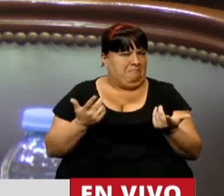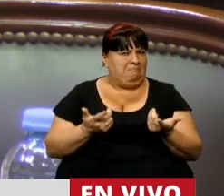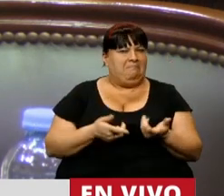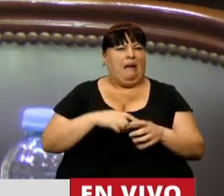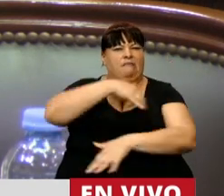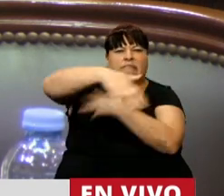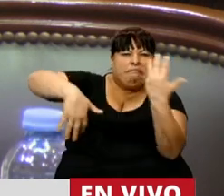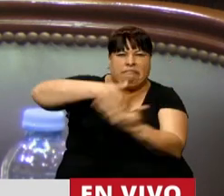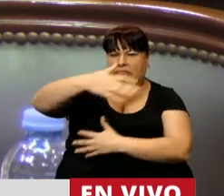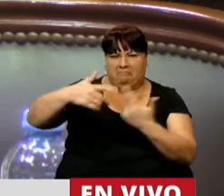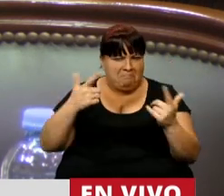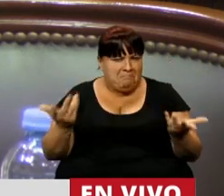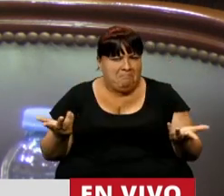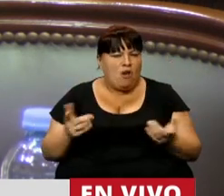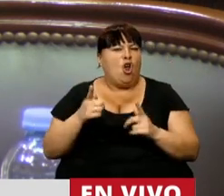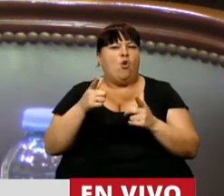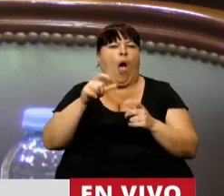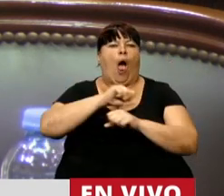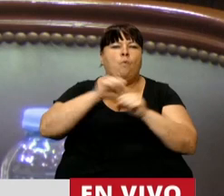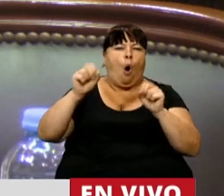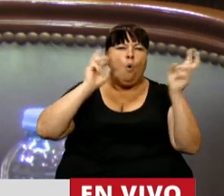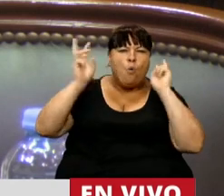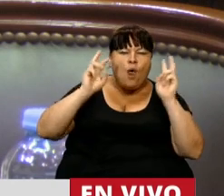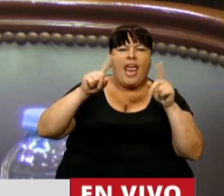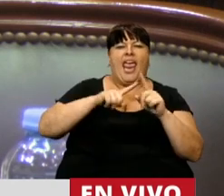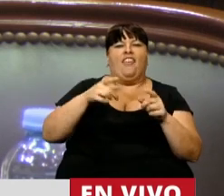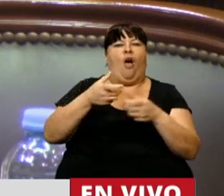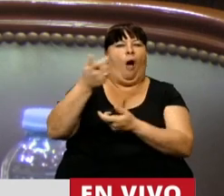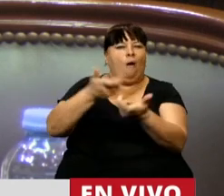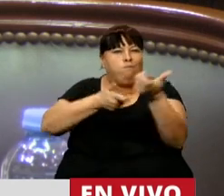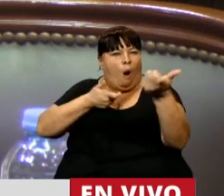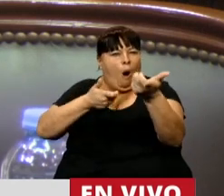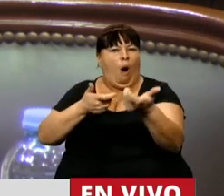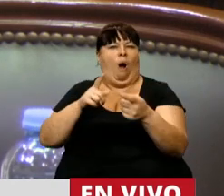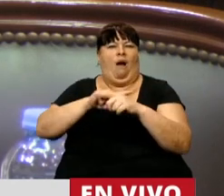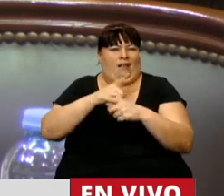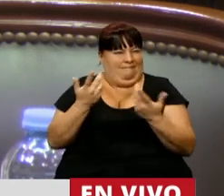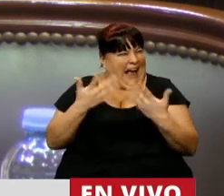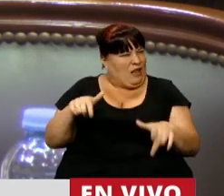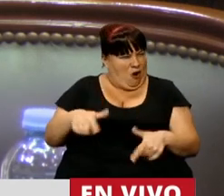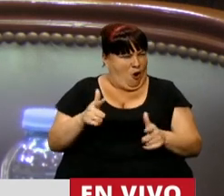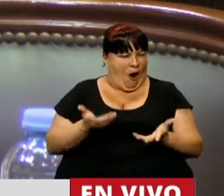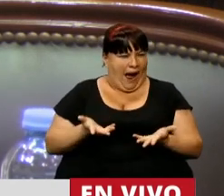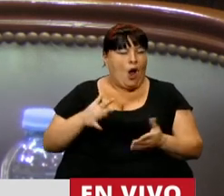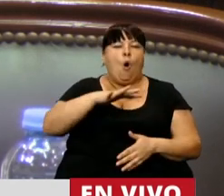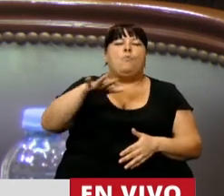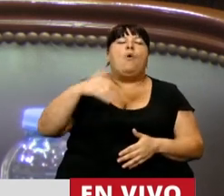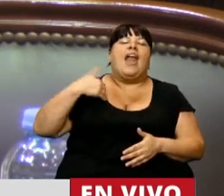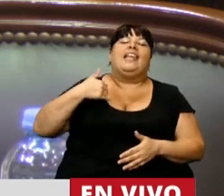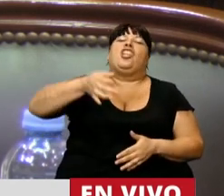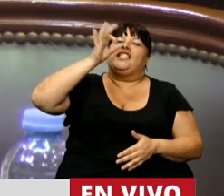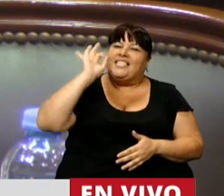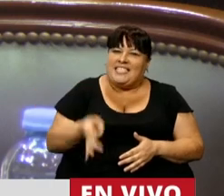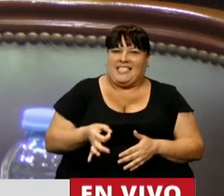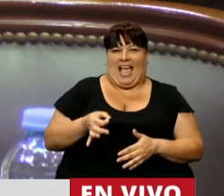causando disturbios, no haya bombas de estruendo, no haya morteros, no es casualidad. El pueblo argentino sabe